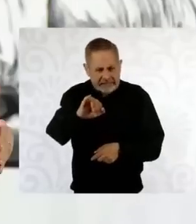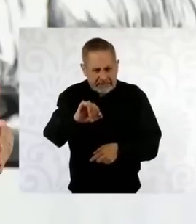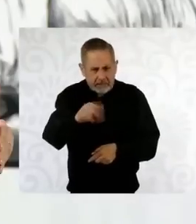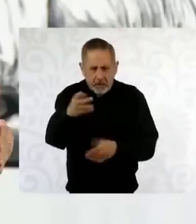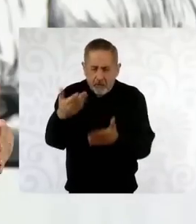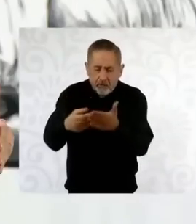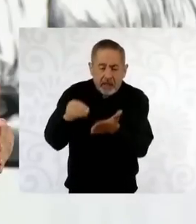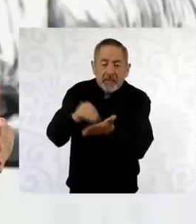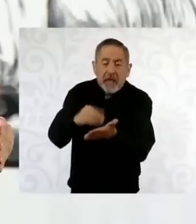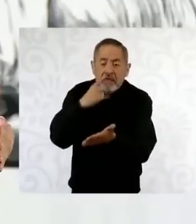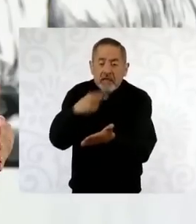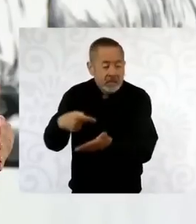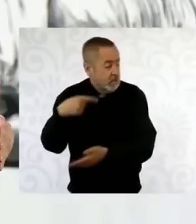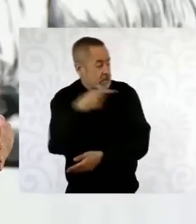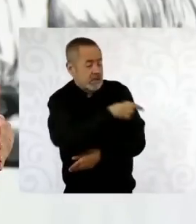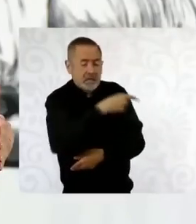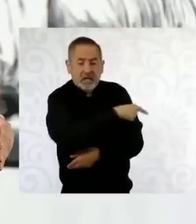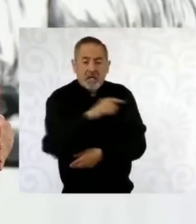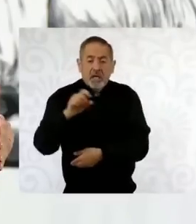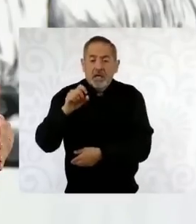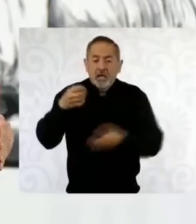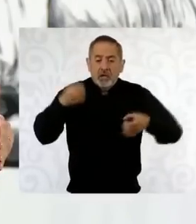quería legislar.